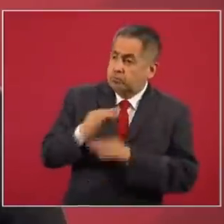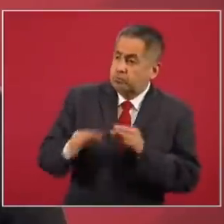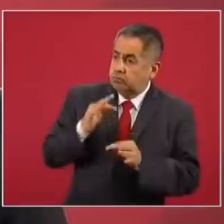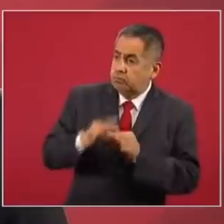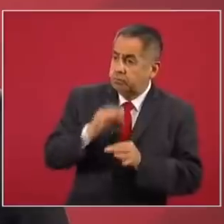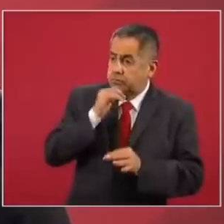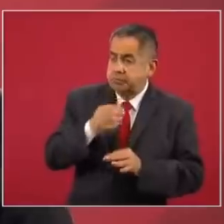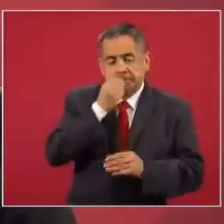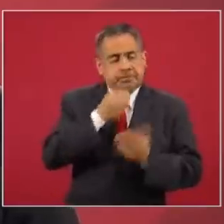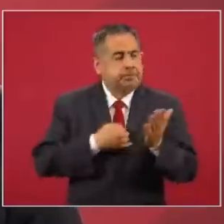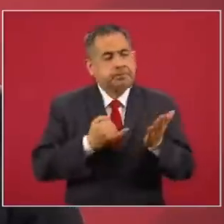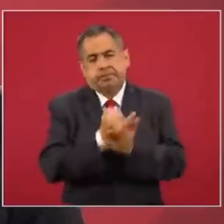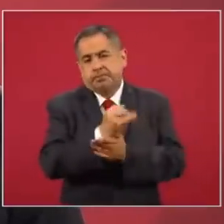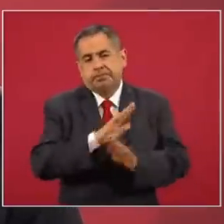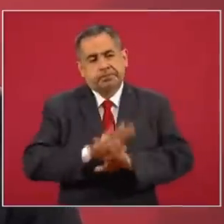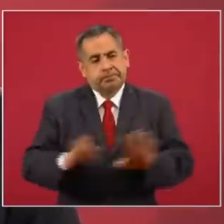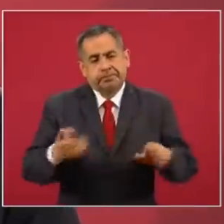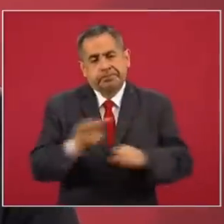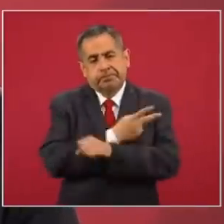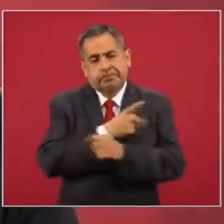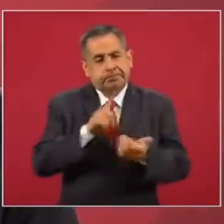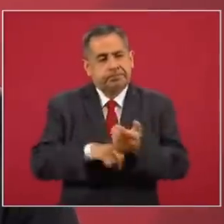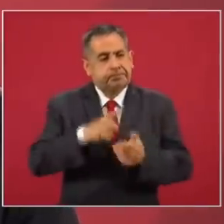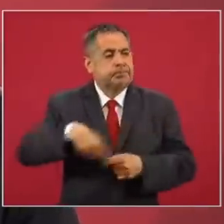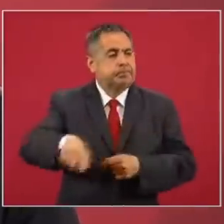justos por pecadores.